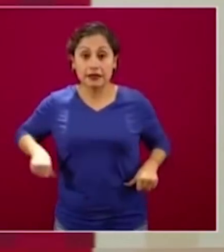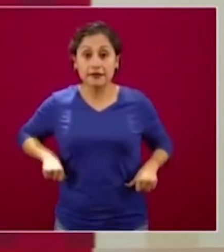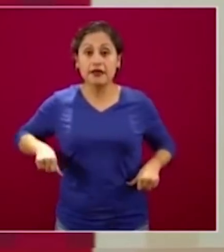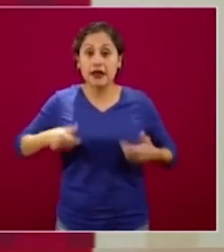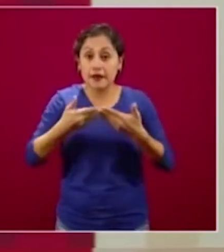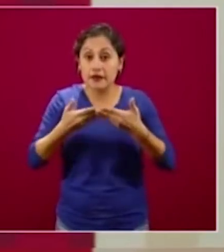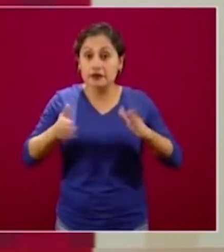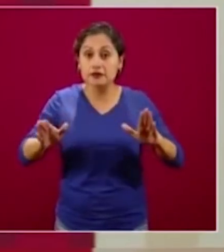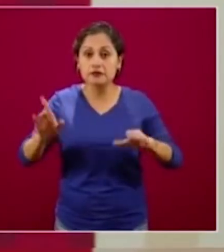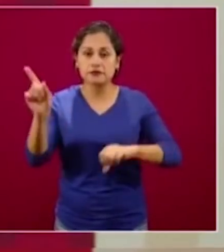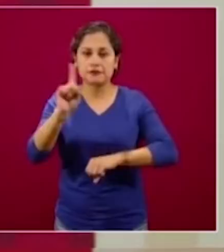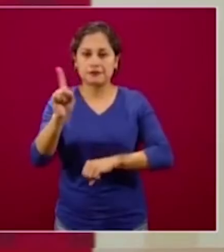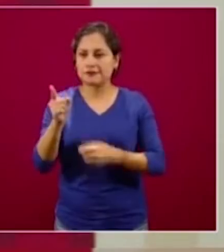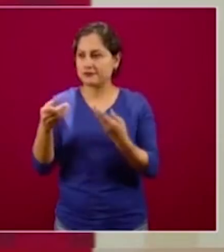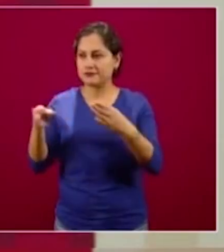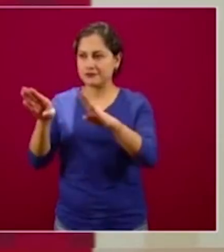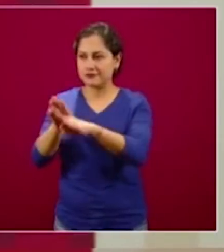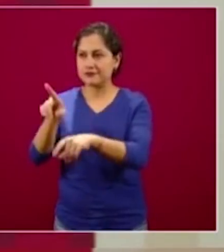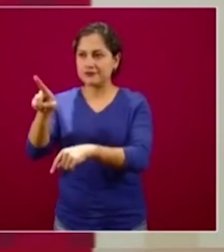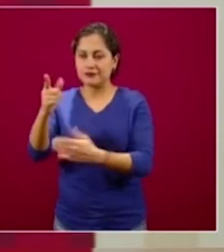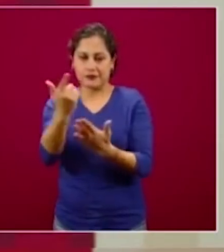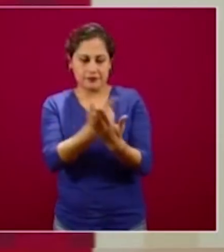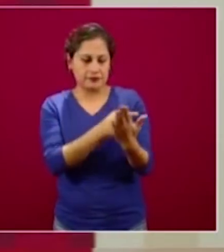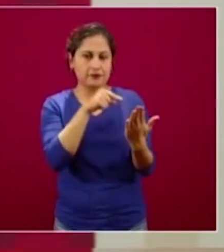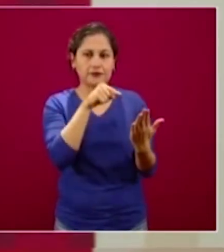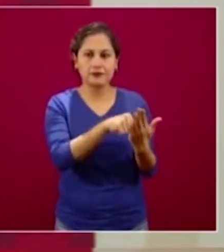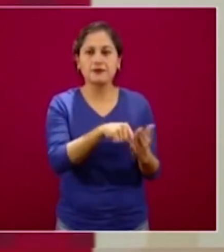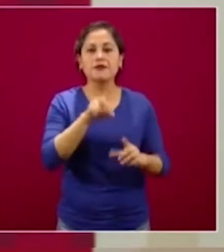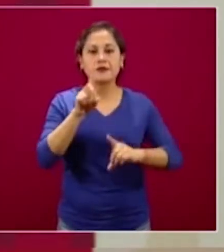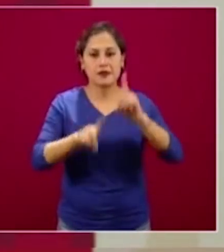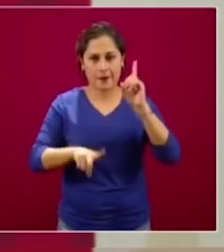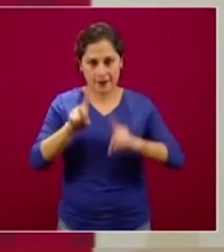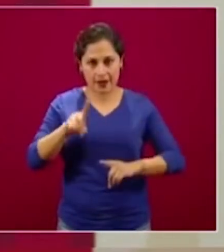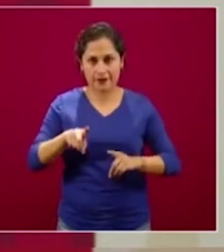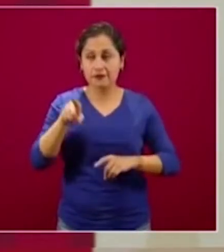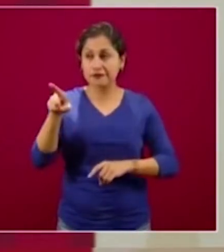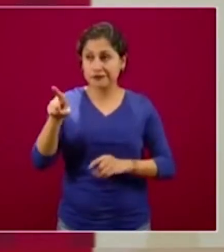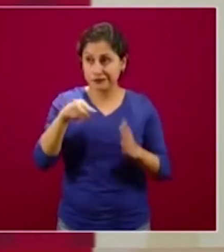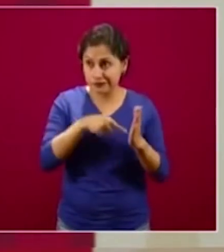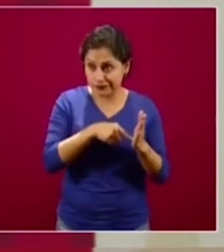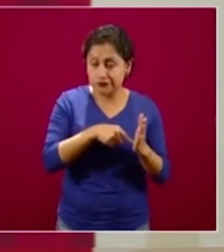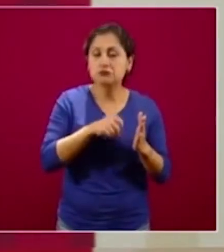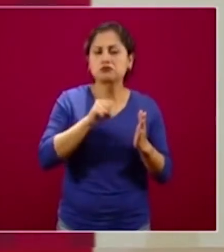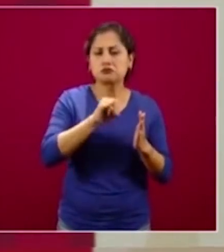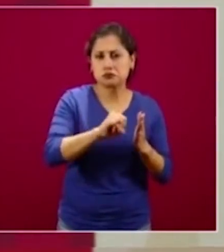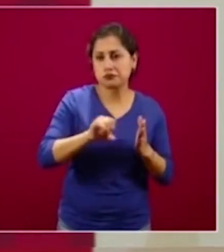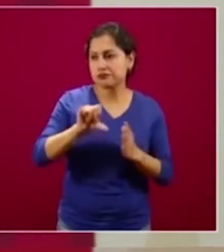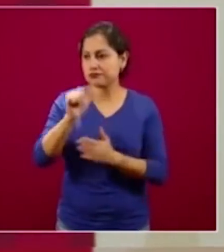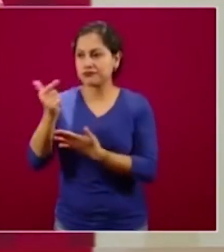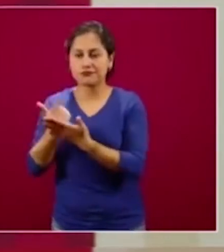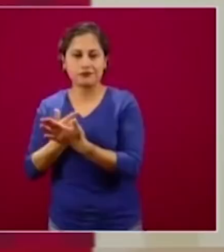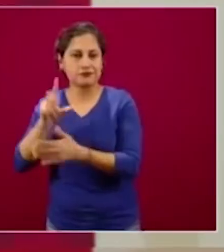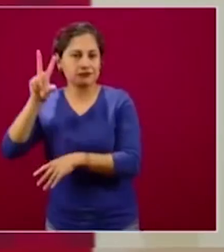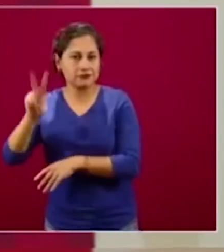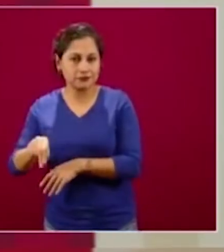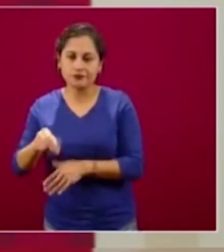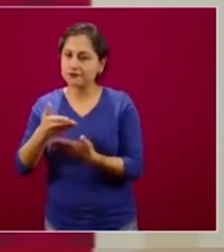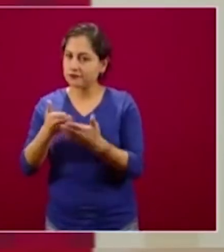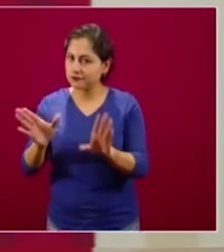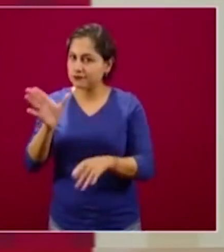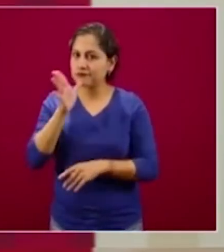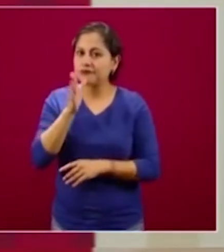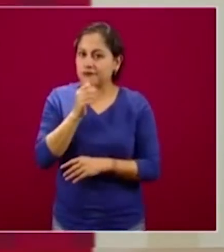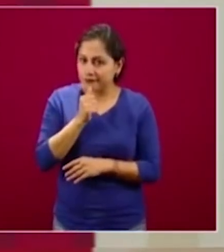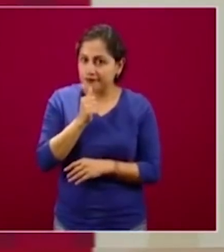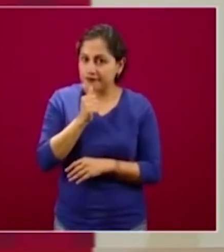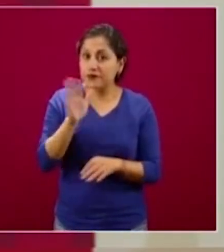esenciales. No pueden abrir todavía. No conviene a nadie en la sociedad porque van a ocurrir contagios.